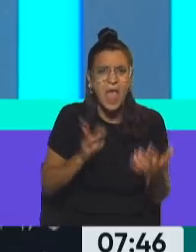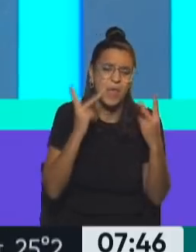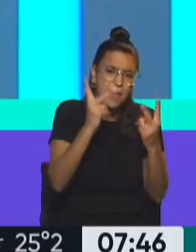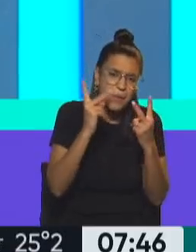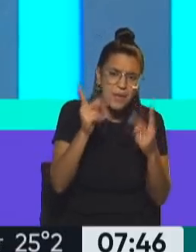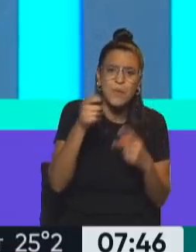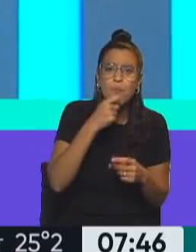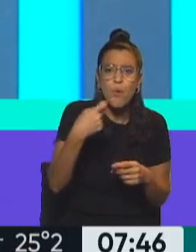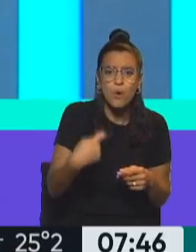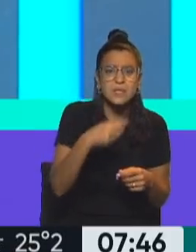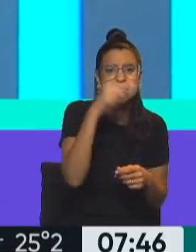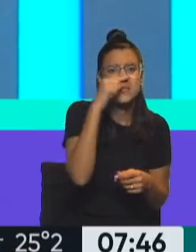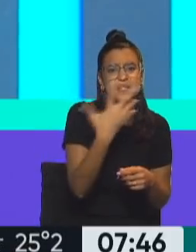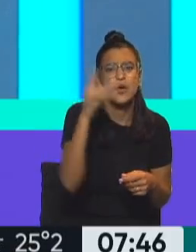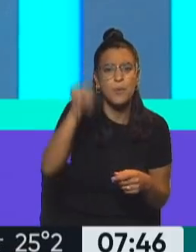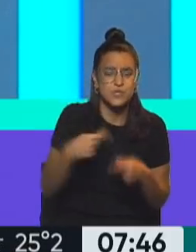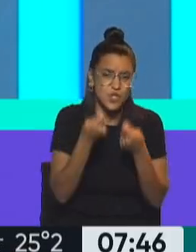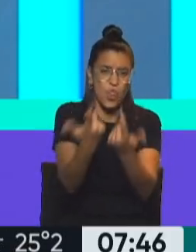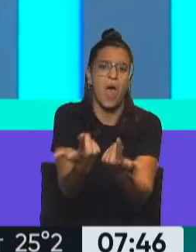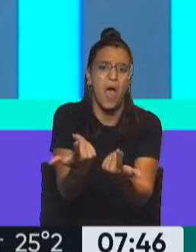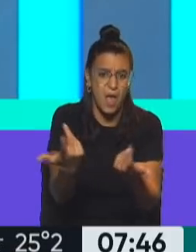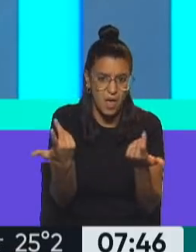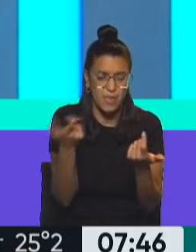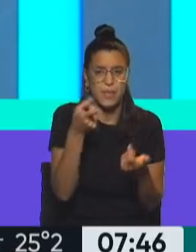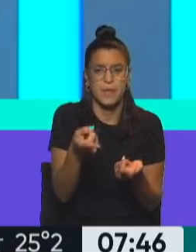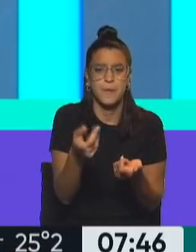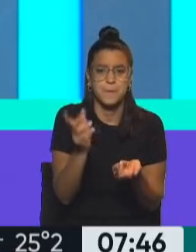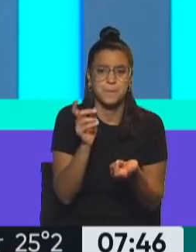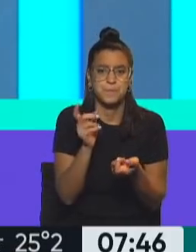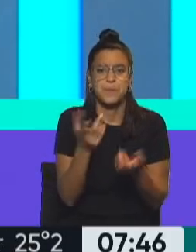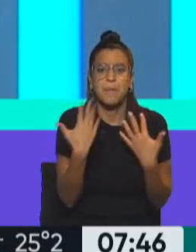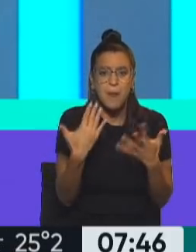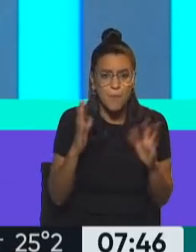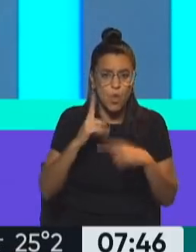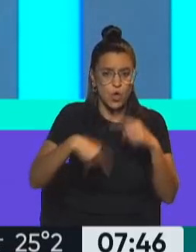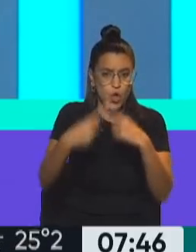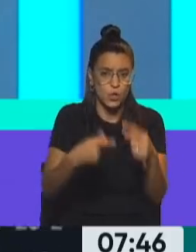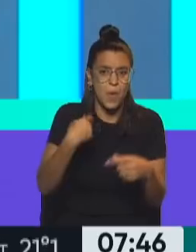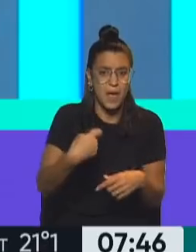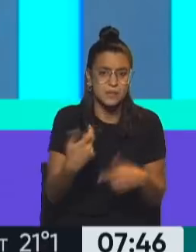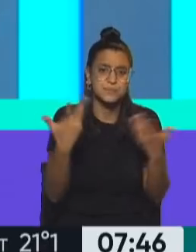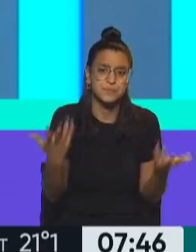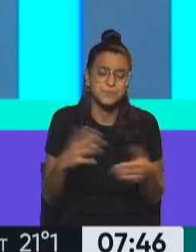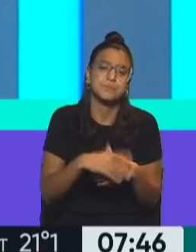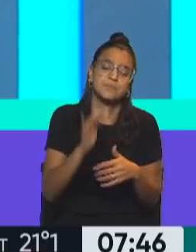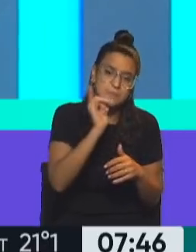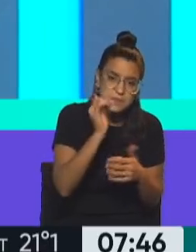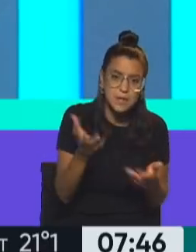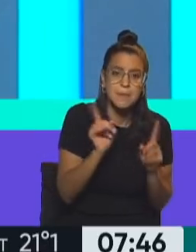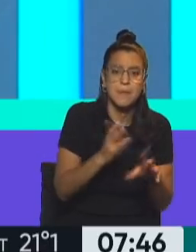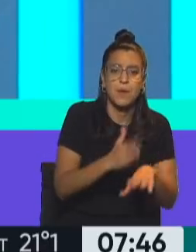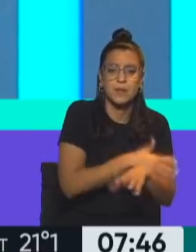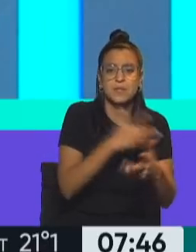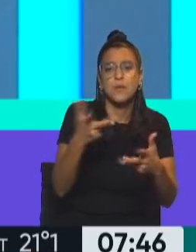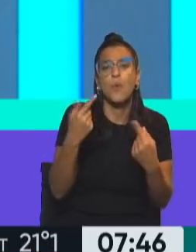hizo jubilados 75% te devuelven de lo que hiciste para poder seguir gastando así que si es lo que